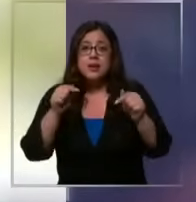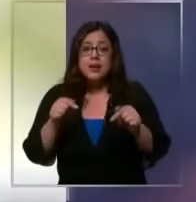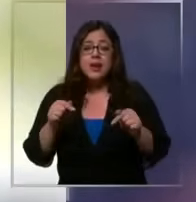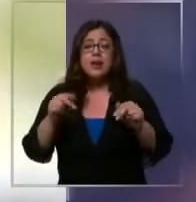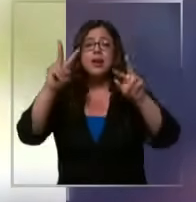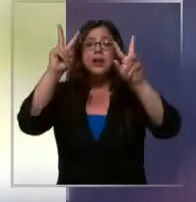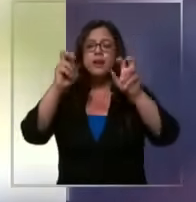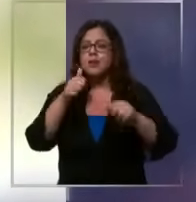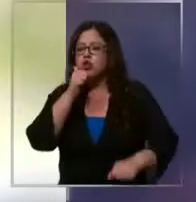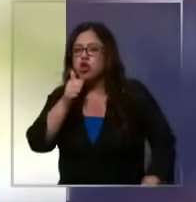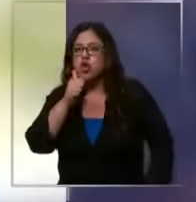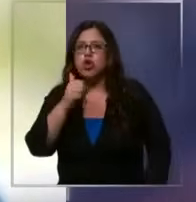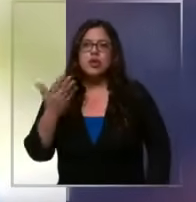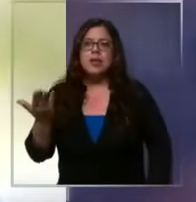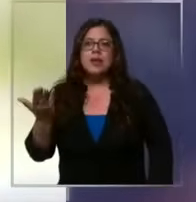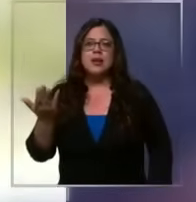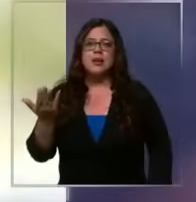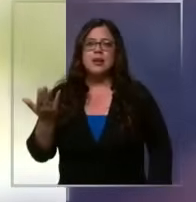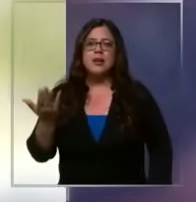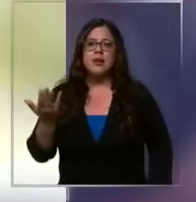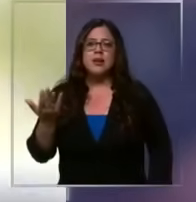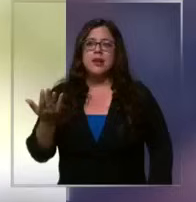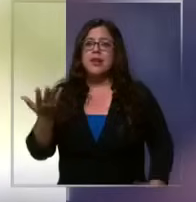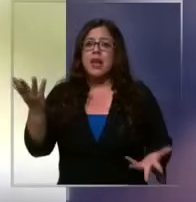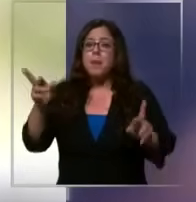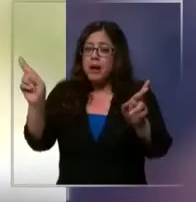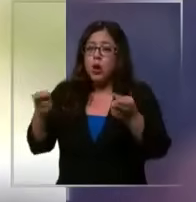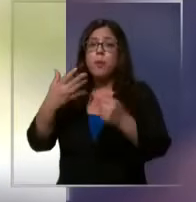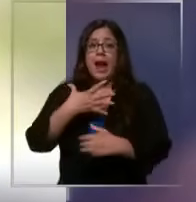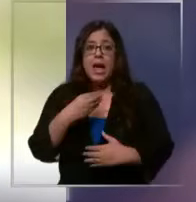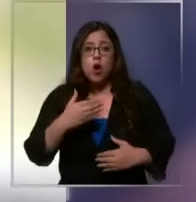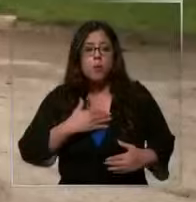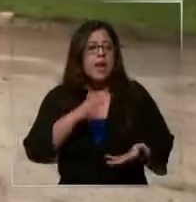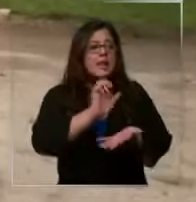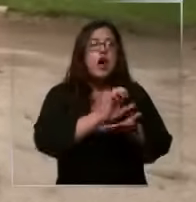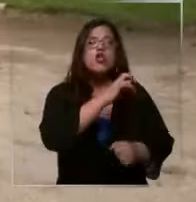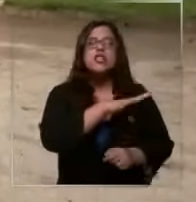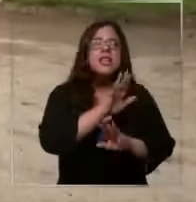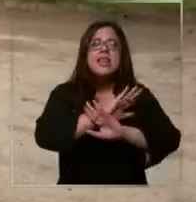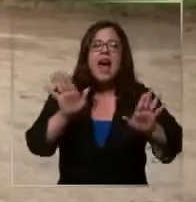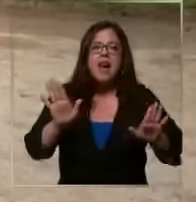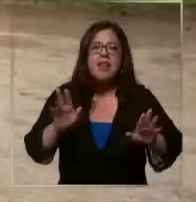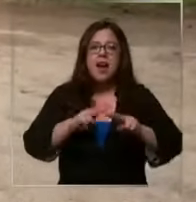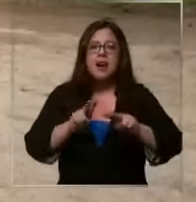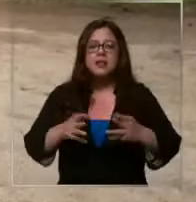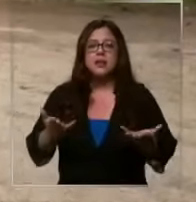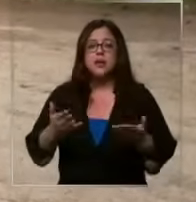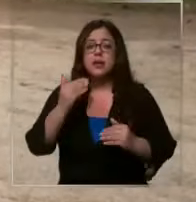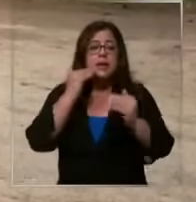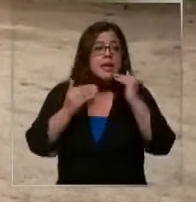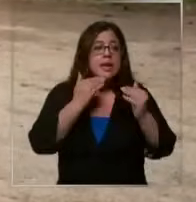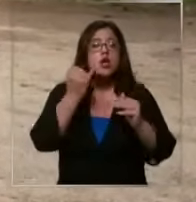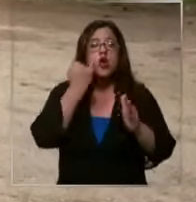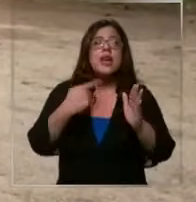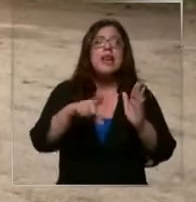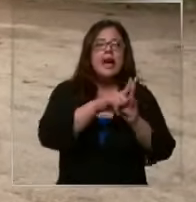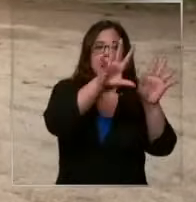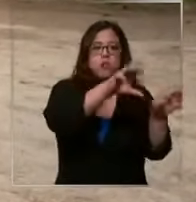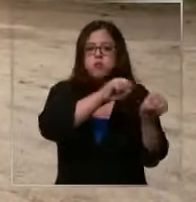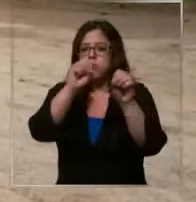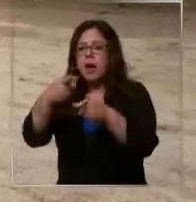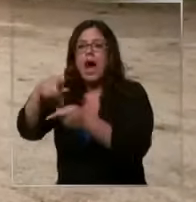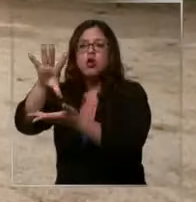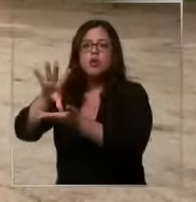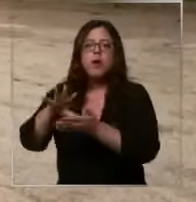que estamos en el día a día para restituir a mi hijo, porque el Estado de Chile no hace nada. Niños sacados ilegalmente por nuestras fronteras,